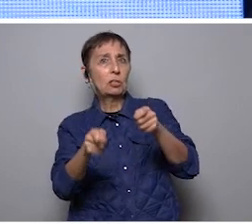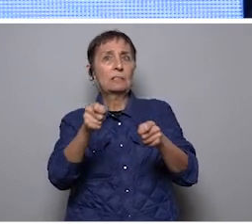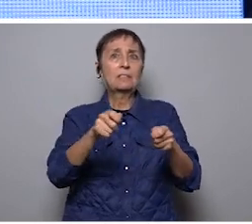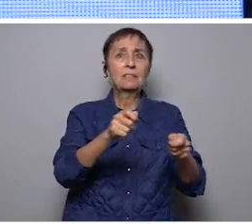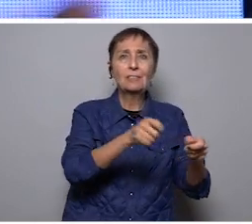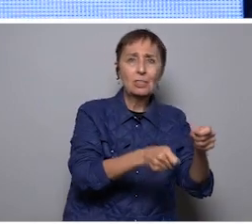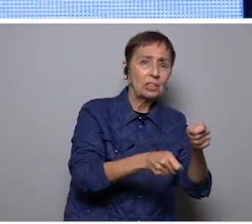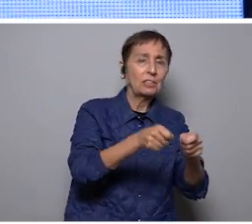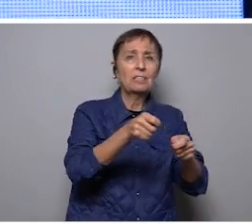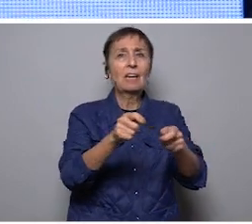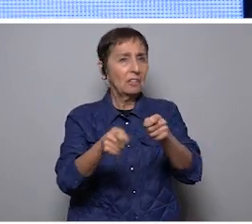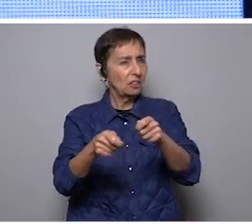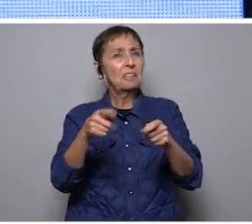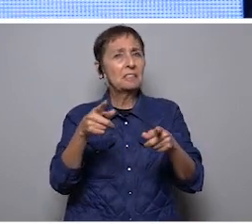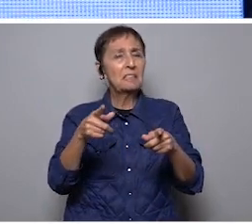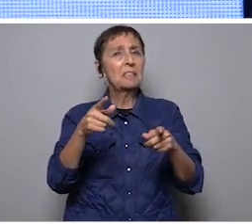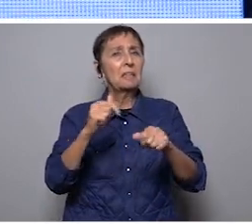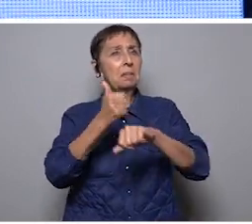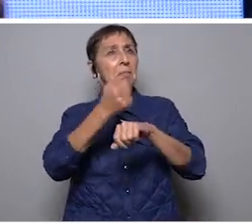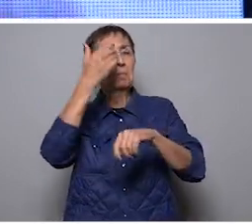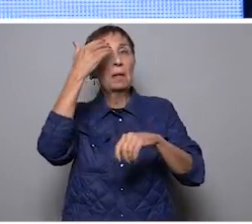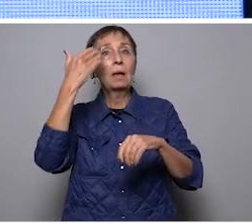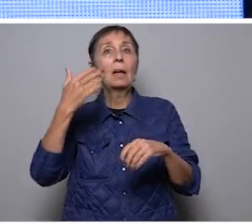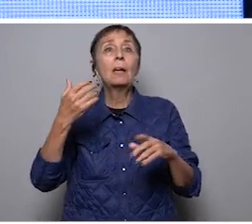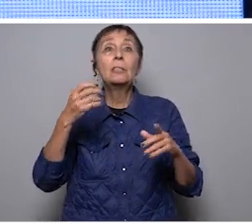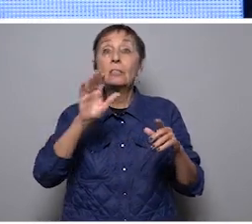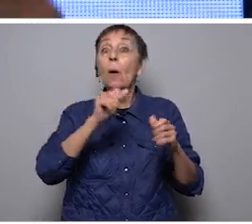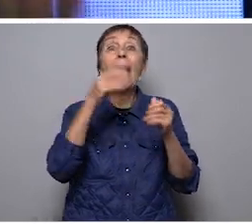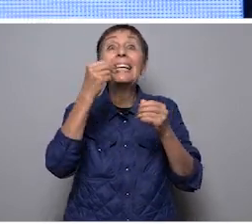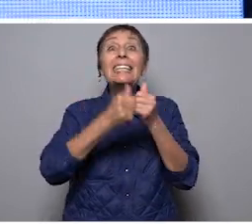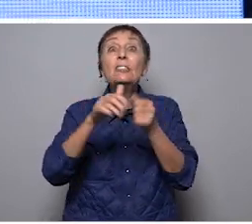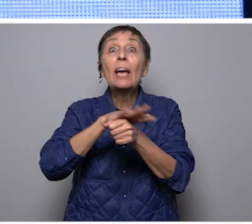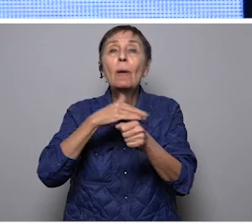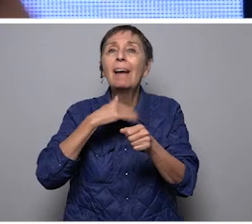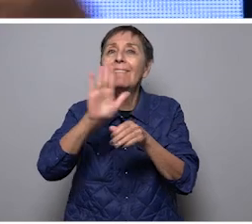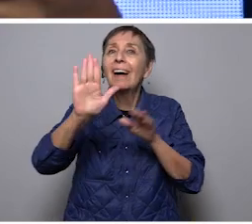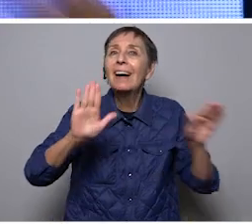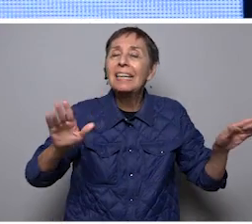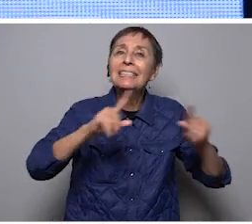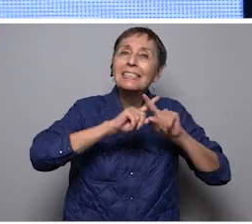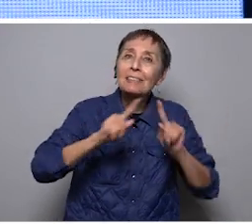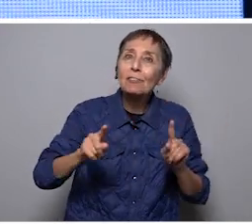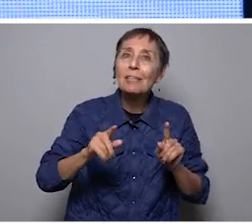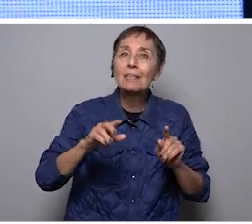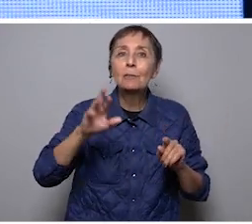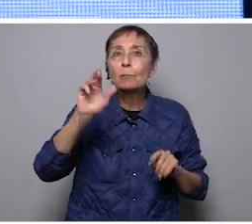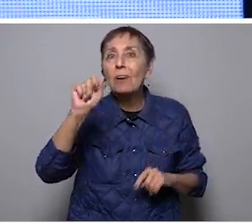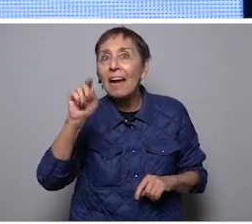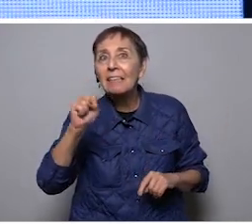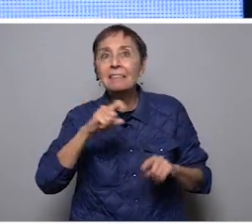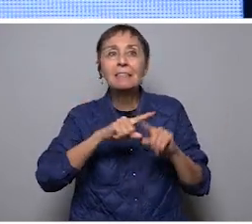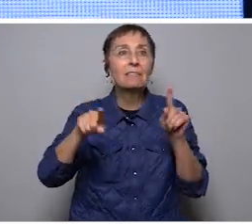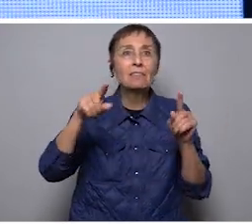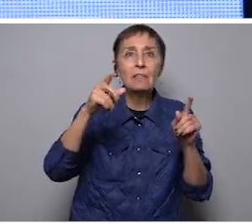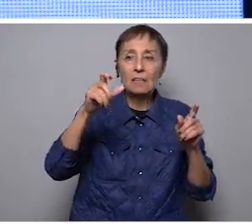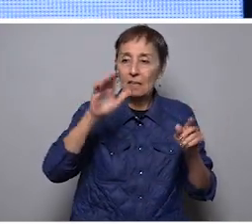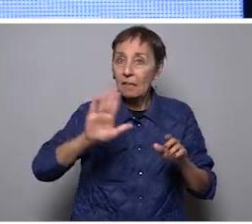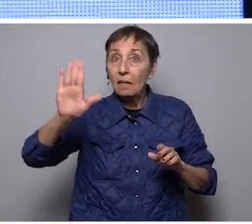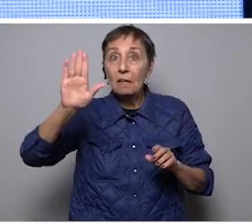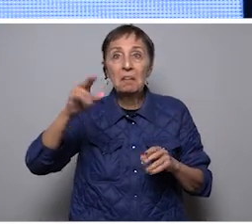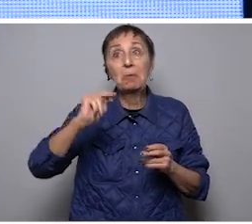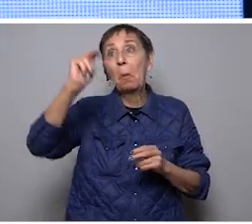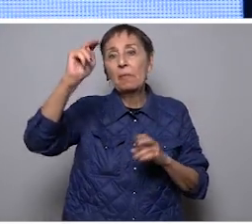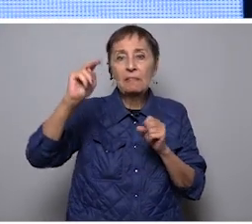servicio financiero a esos contextos eso no y Pero además un cafetalero un año te pide para café pero otro año te pide el